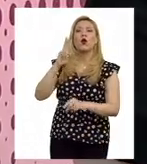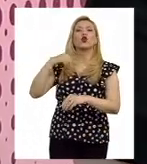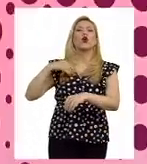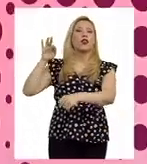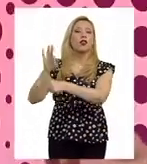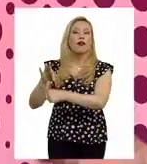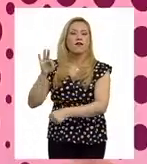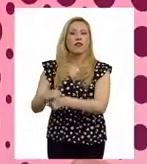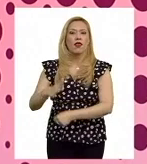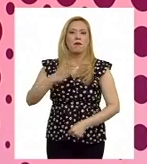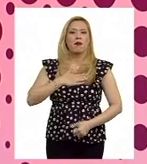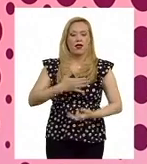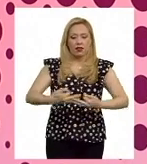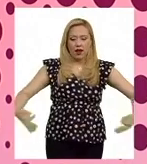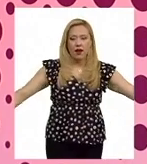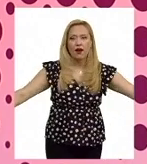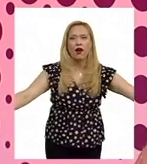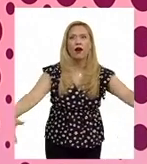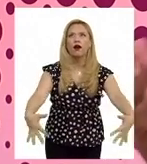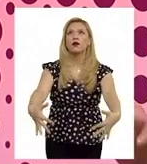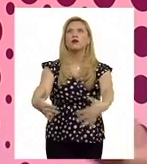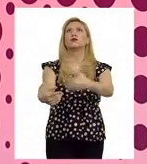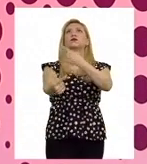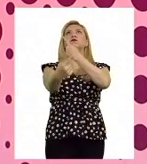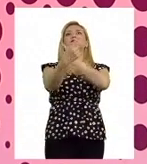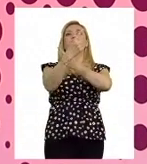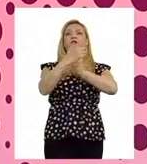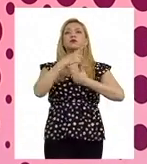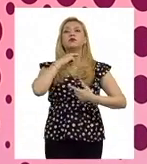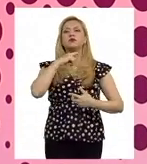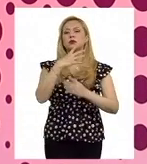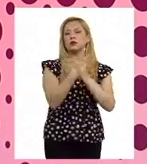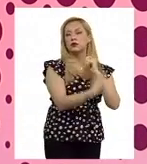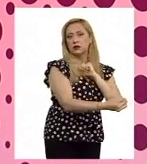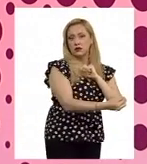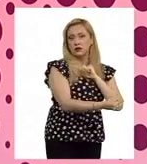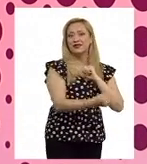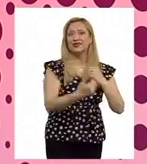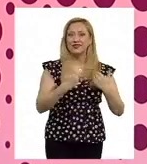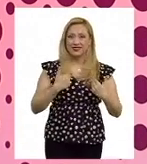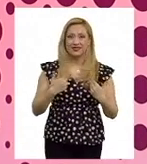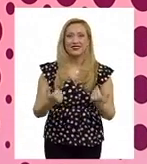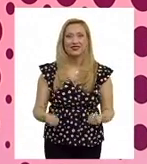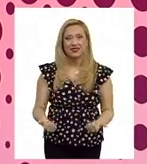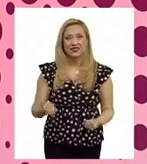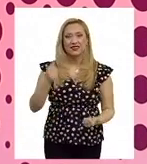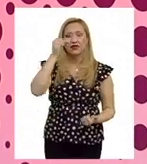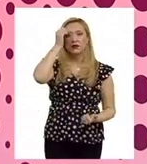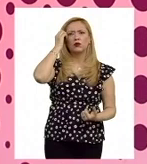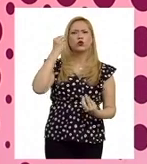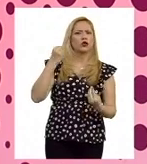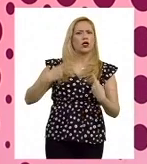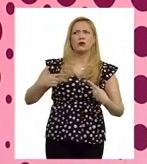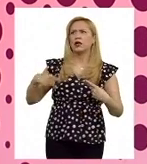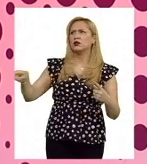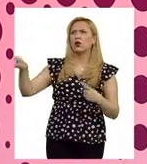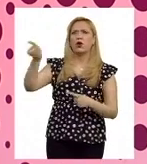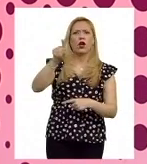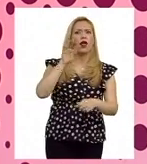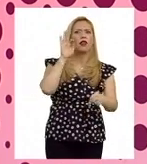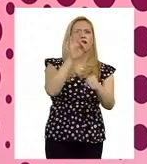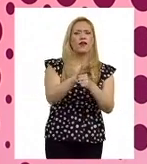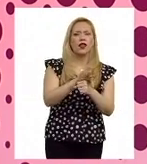ambiente. Este es un parámetro que lo vemos cada día más con los defensores también de medioambientalistas y de derechos humanos,